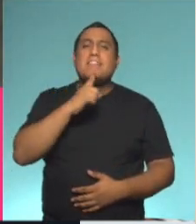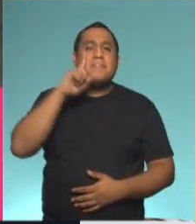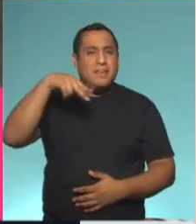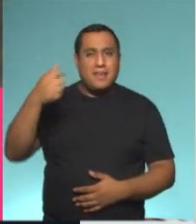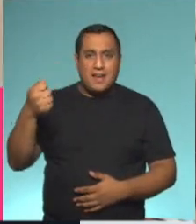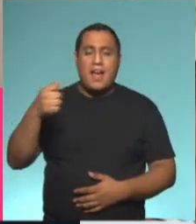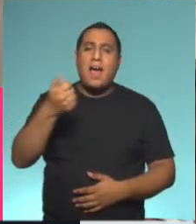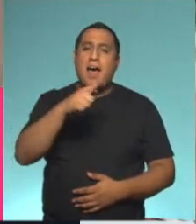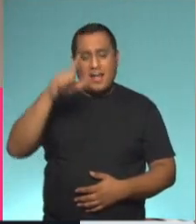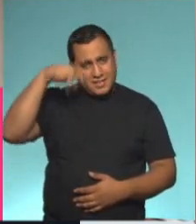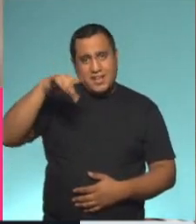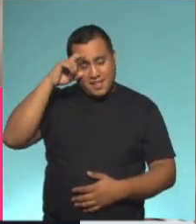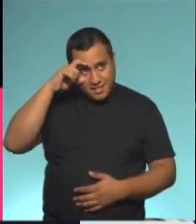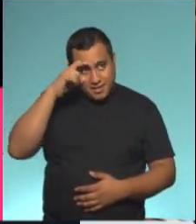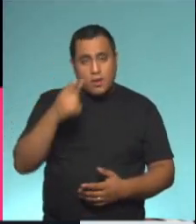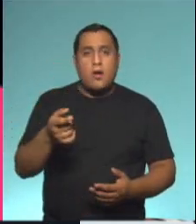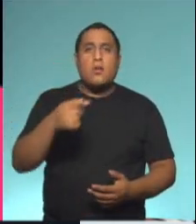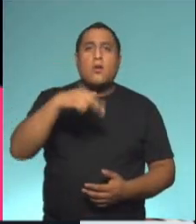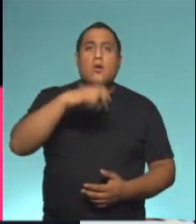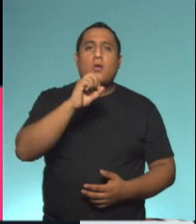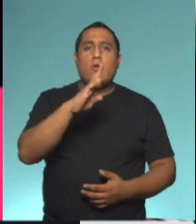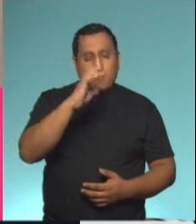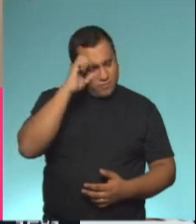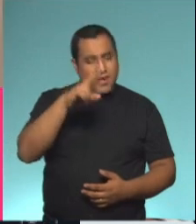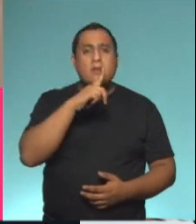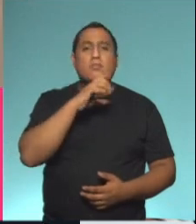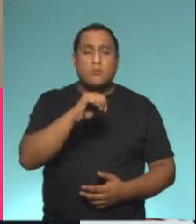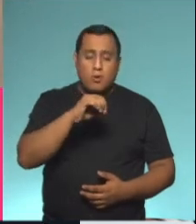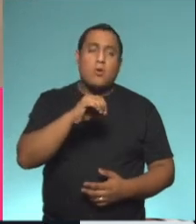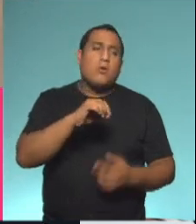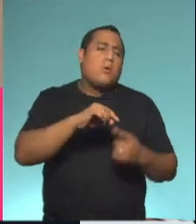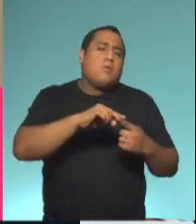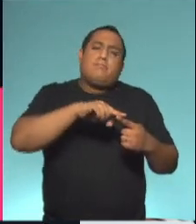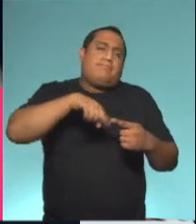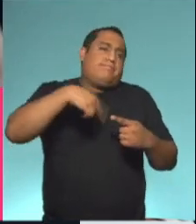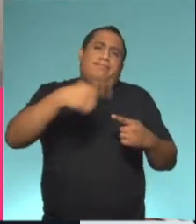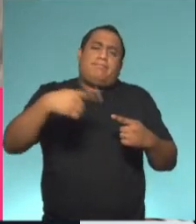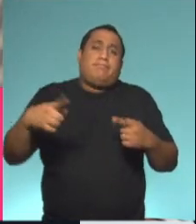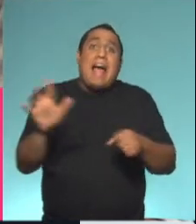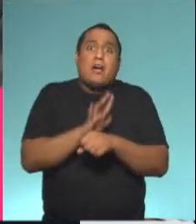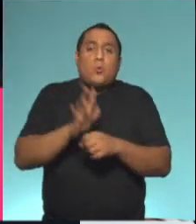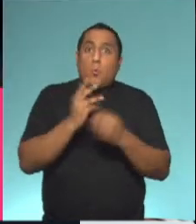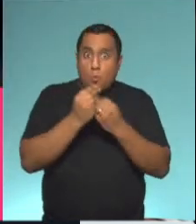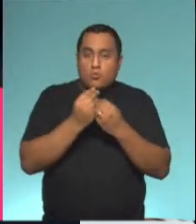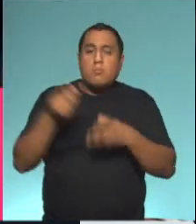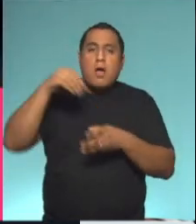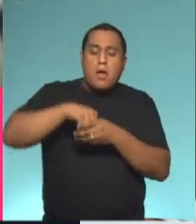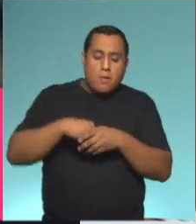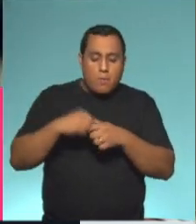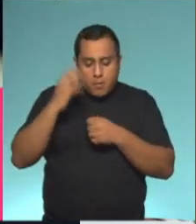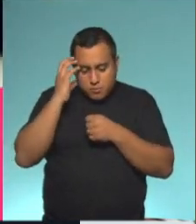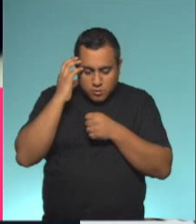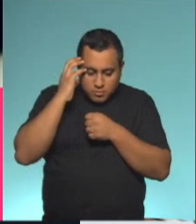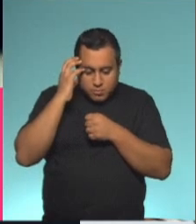Gaby Robito, está Norberto Gonzalo. Uy, somos un montón, que esa es la idea, que